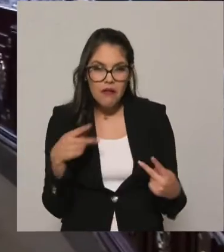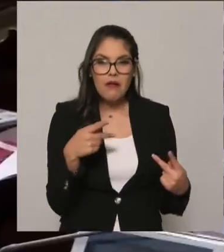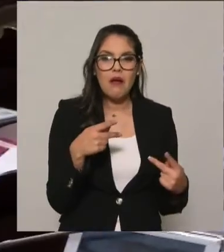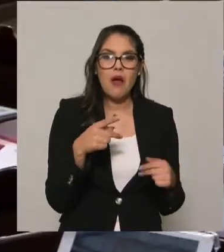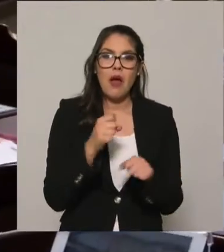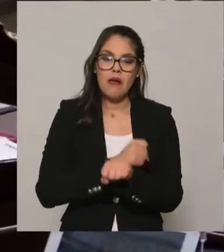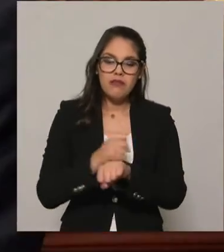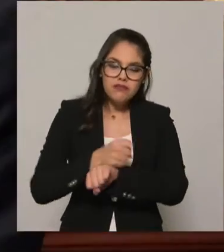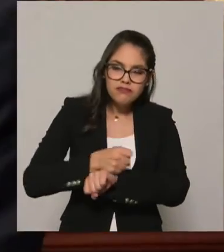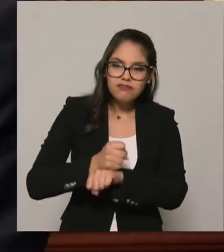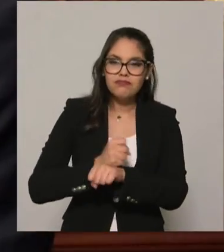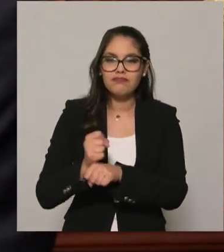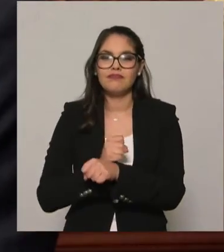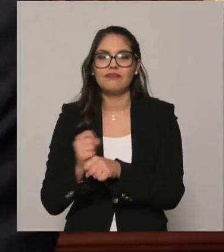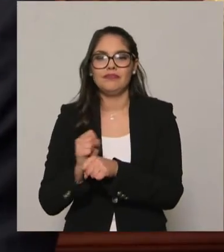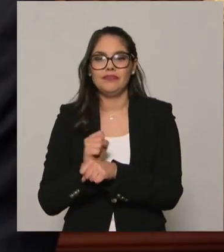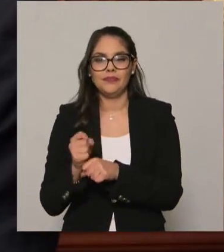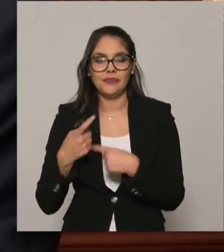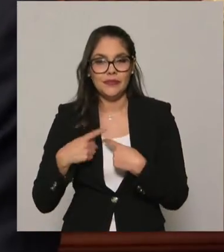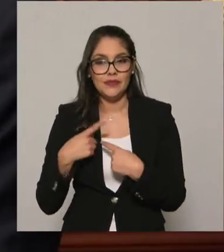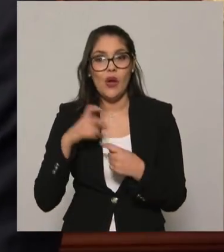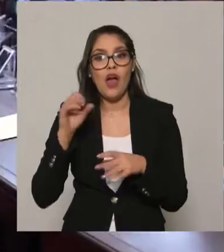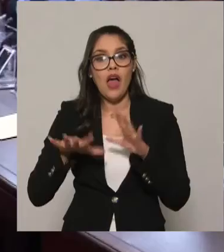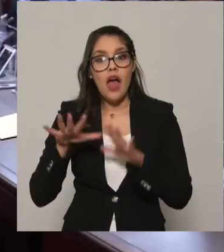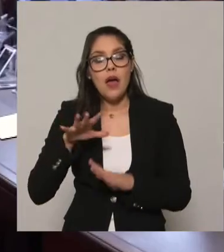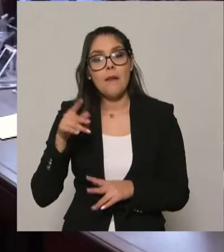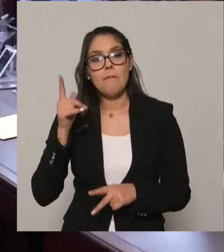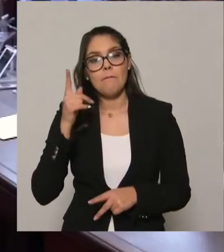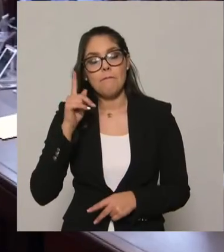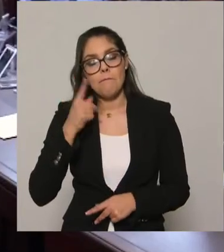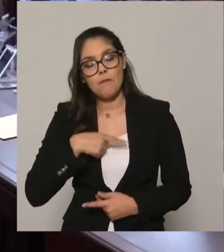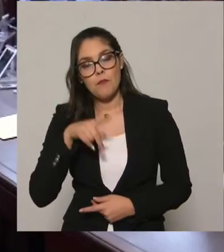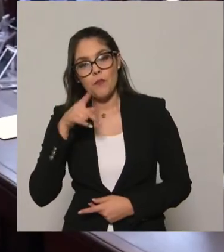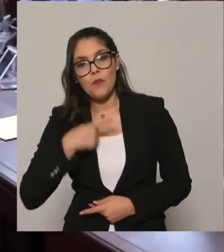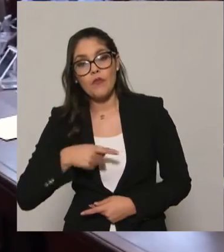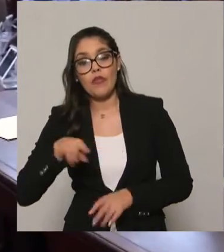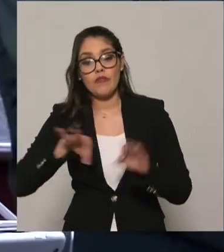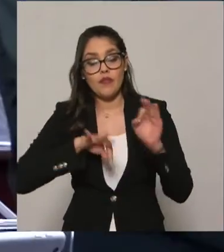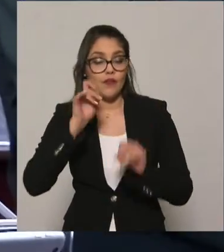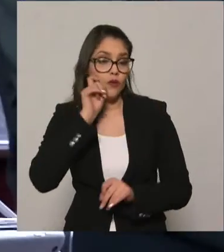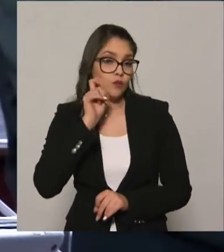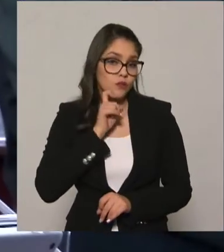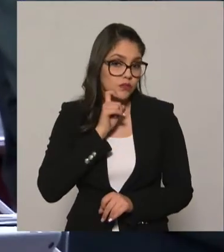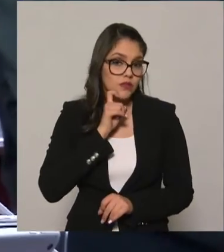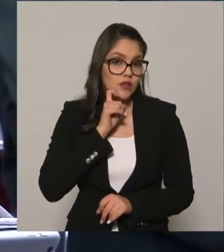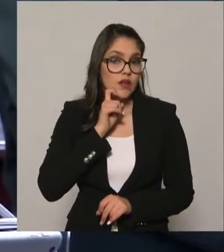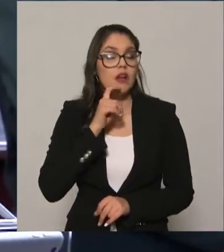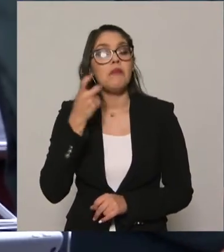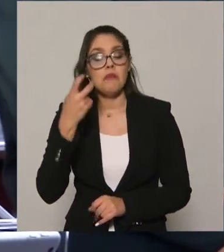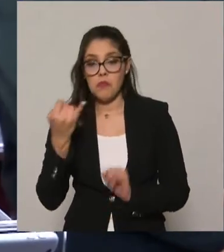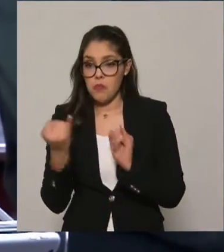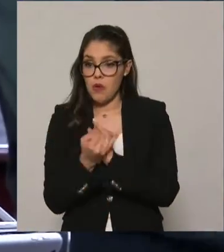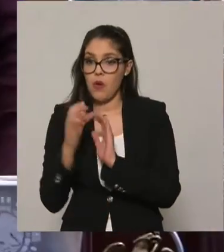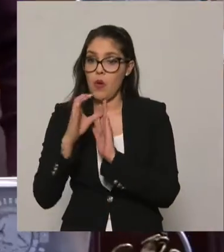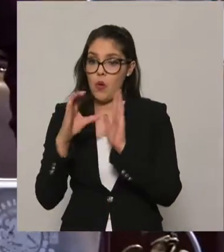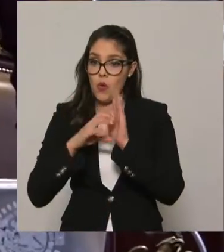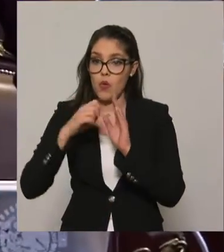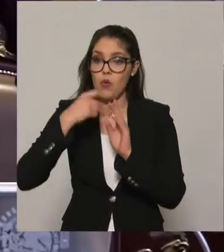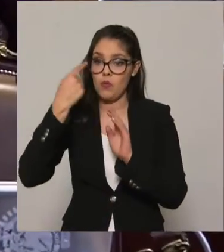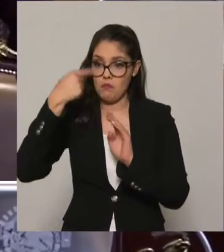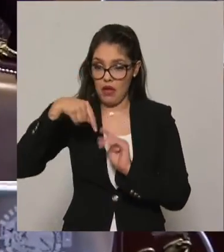boleadores de zapato e incluso personas trabajadoras sexuales. La Constitución establecía que esta ley debió